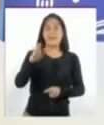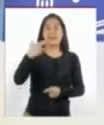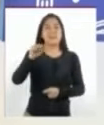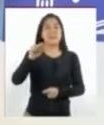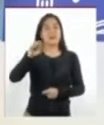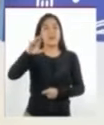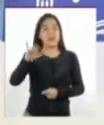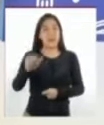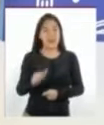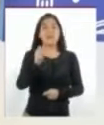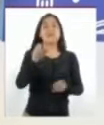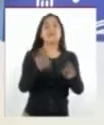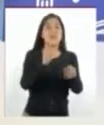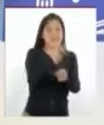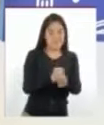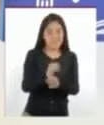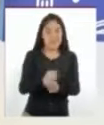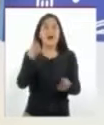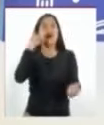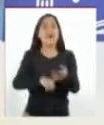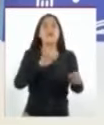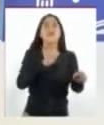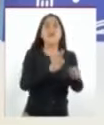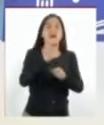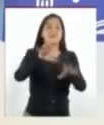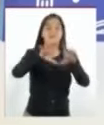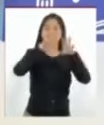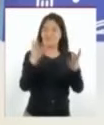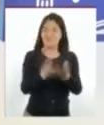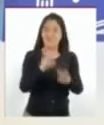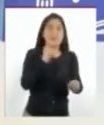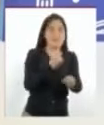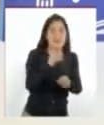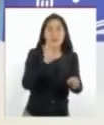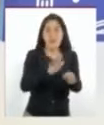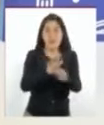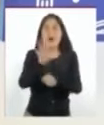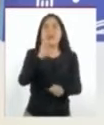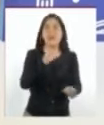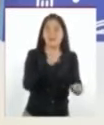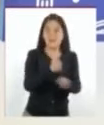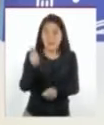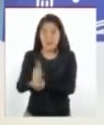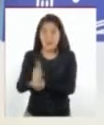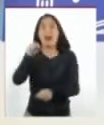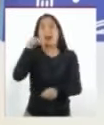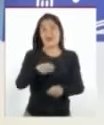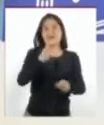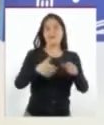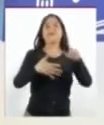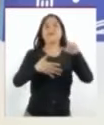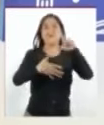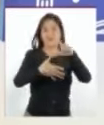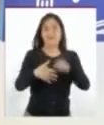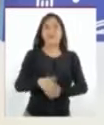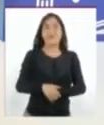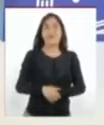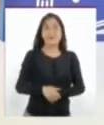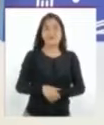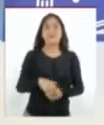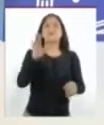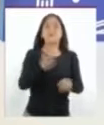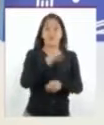algunos vestigios que se han descubierto a lo largo del mundo y en específico en nuestro continente. Es